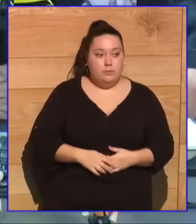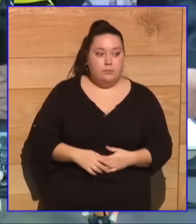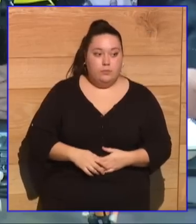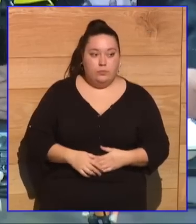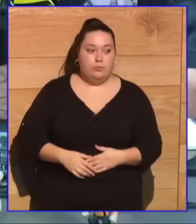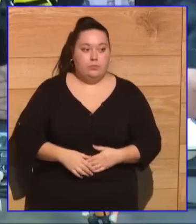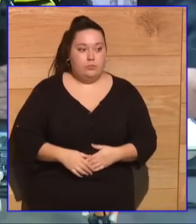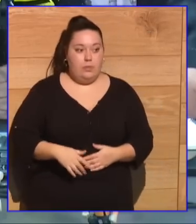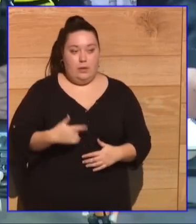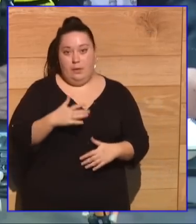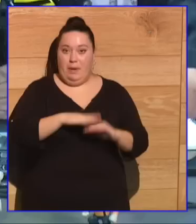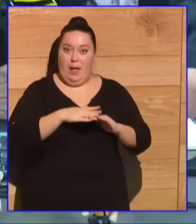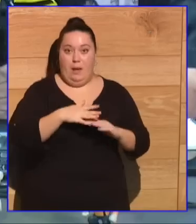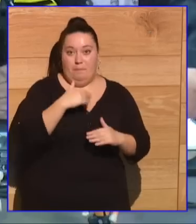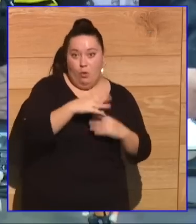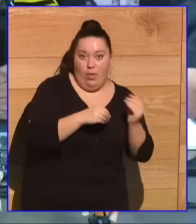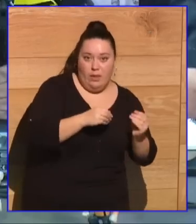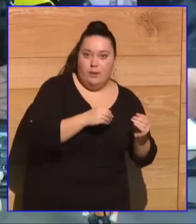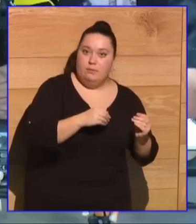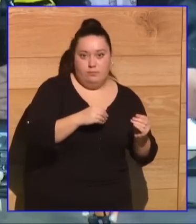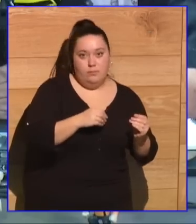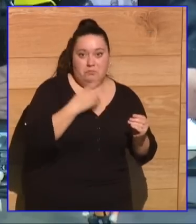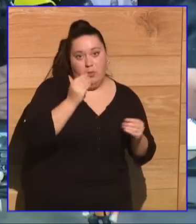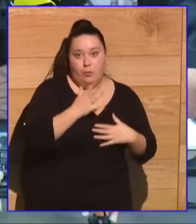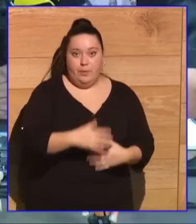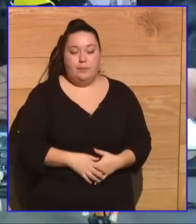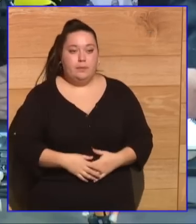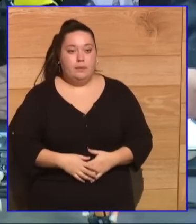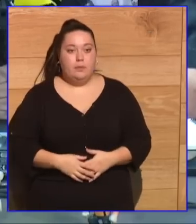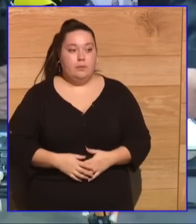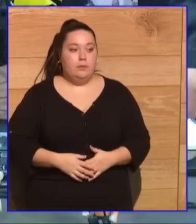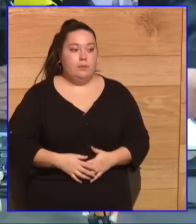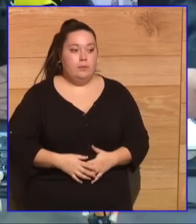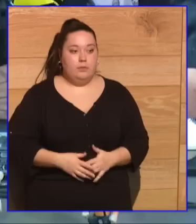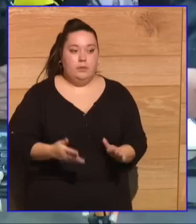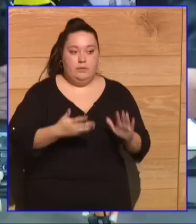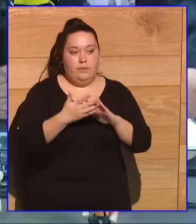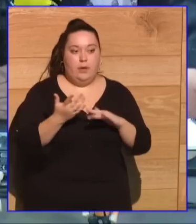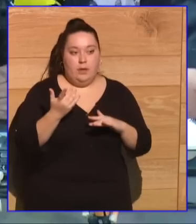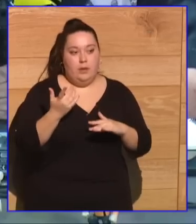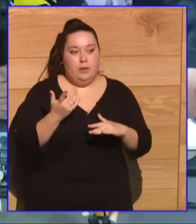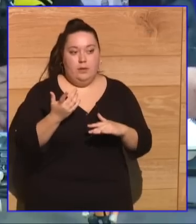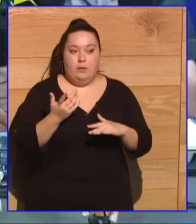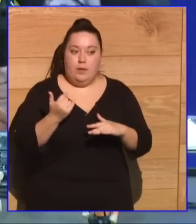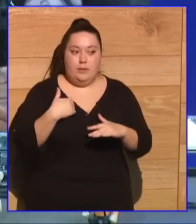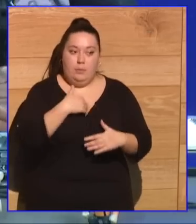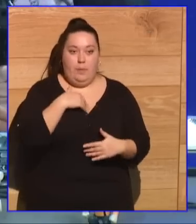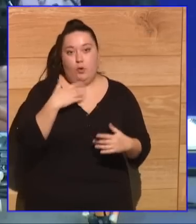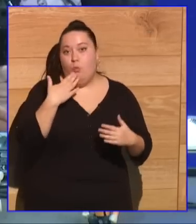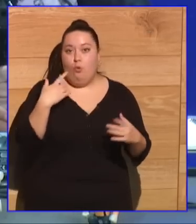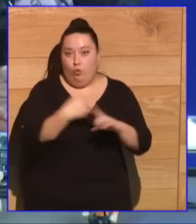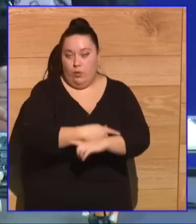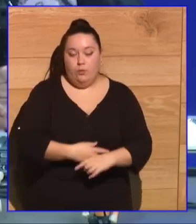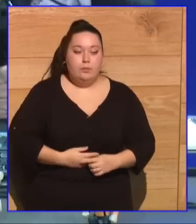hace muy bien. de Paranoico Willem. malo, sí. Pero Claro, pero aquí de repente está tirando hacia abajo todo el rato y está precisamente en el papel opuesto,